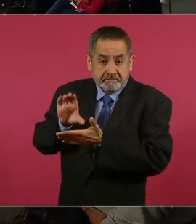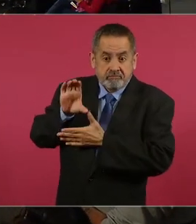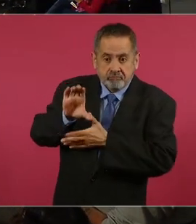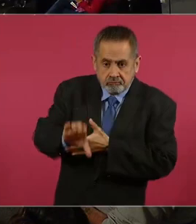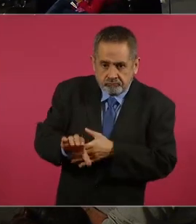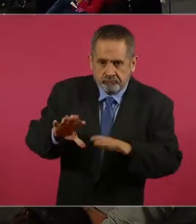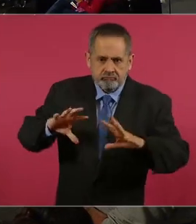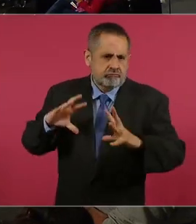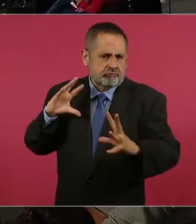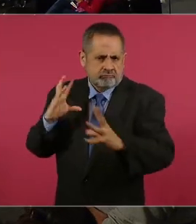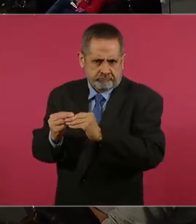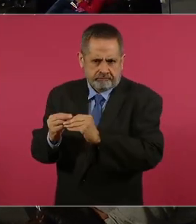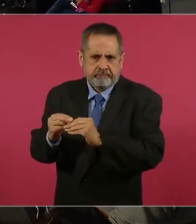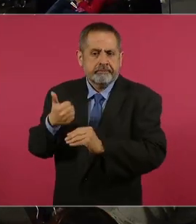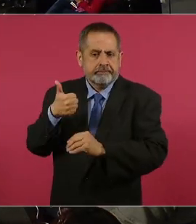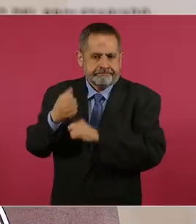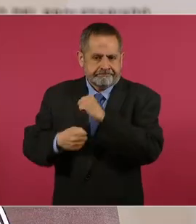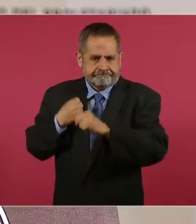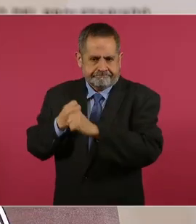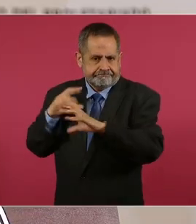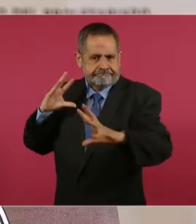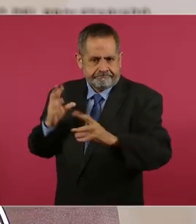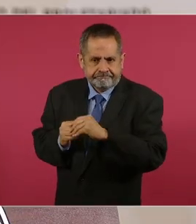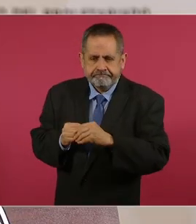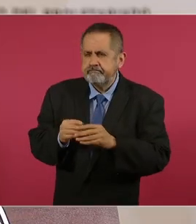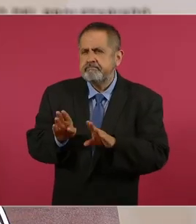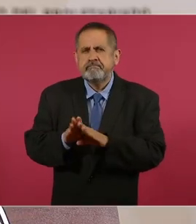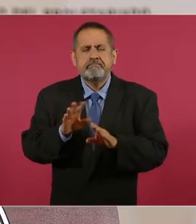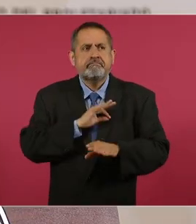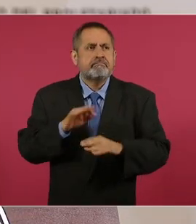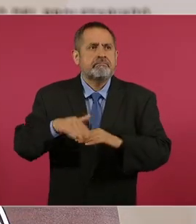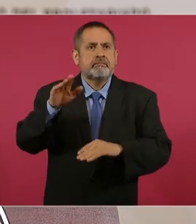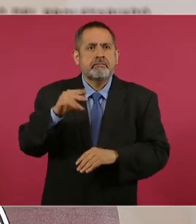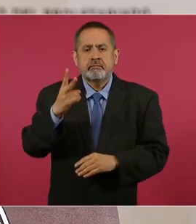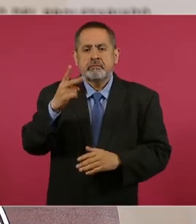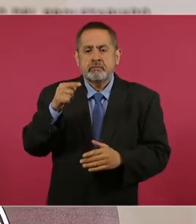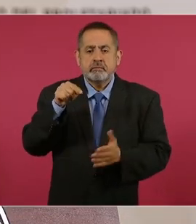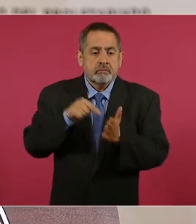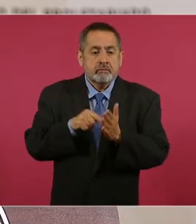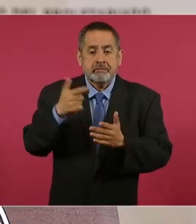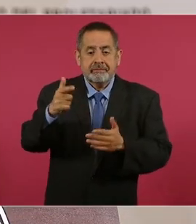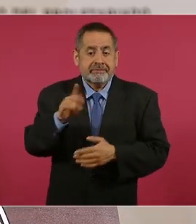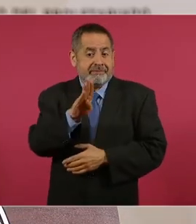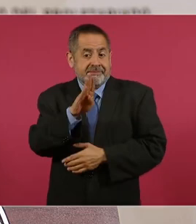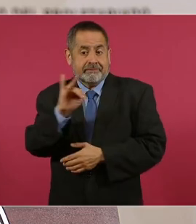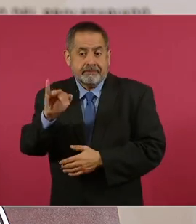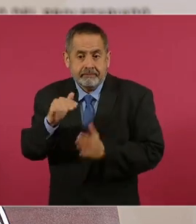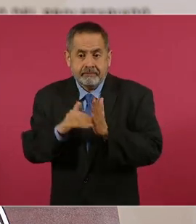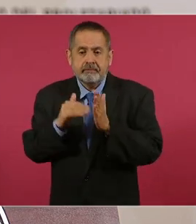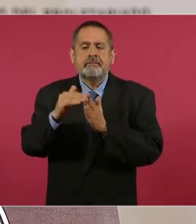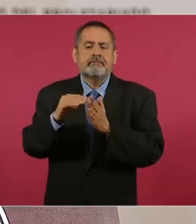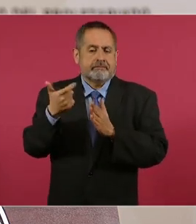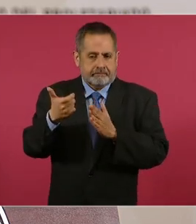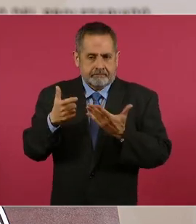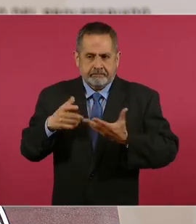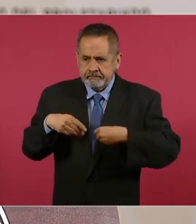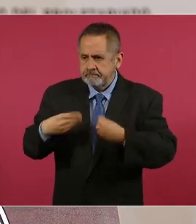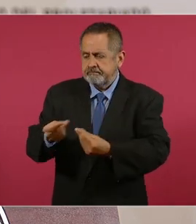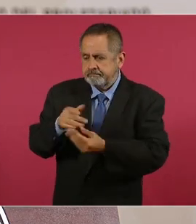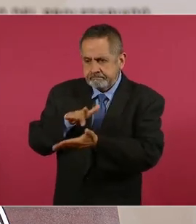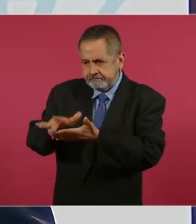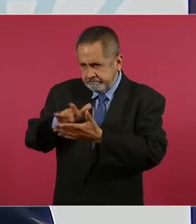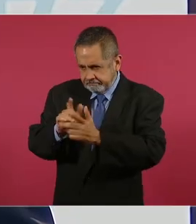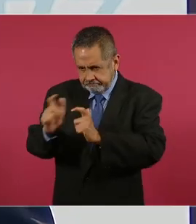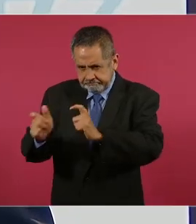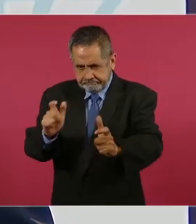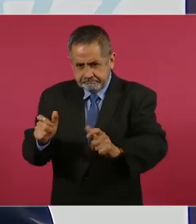los 6 años de gobierno, se habrán destinado más de 2.7 billones de pesos en apoyos directos. Una